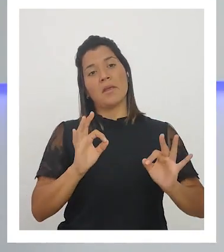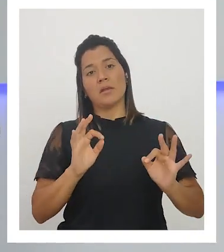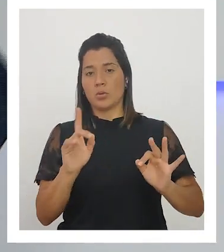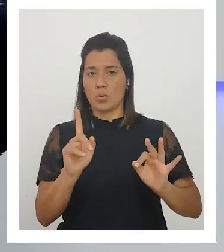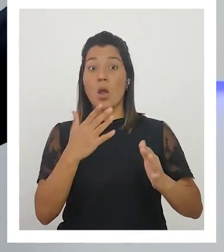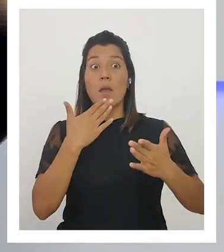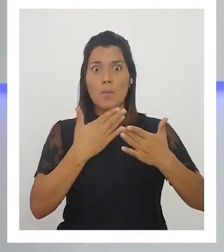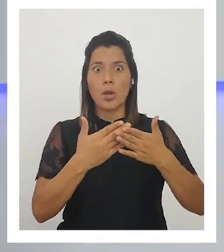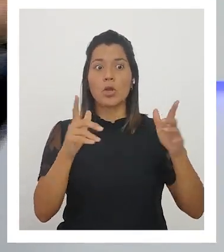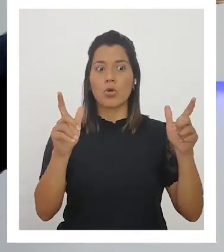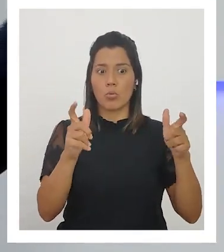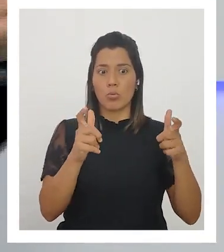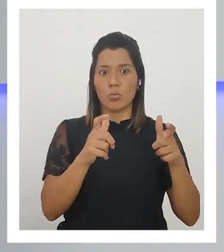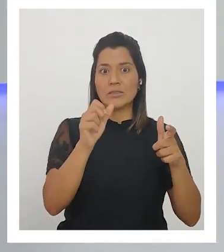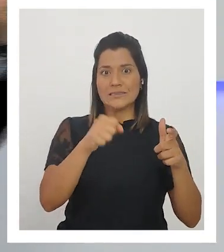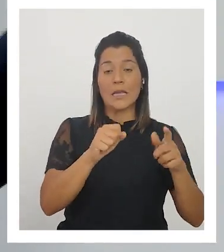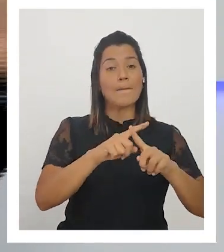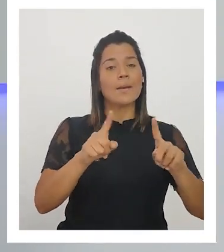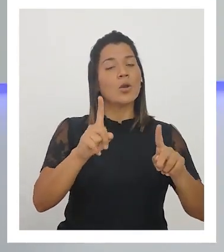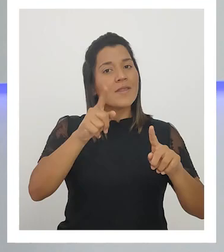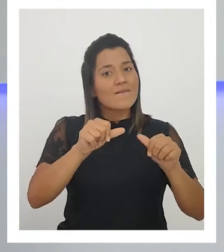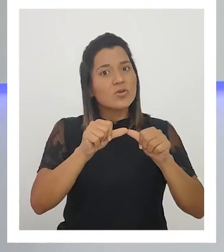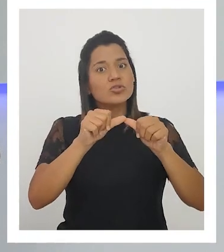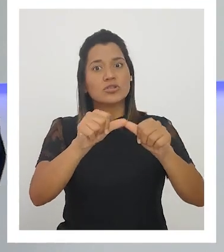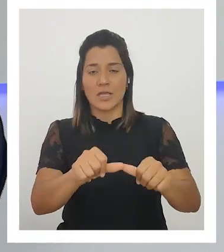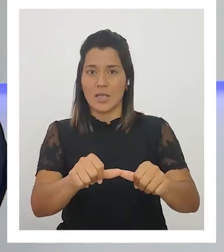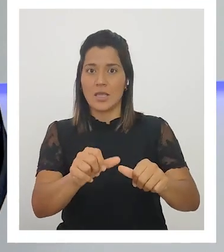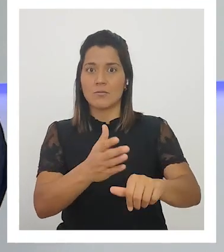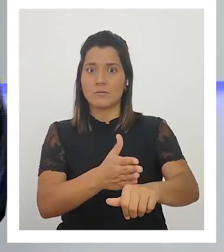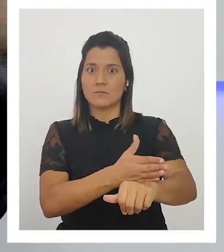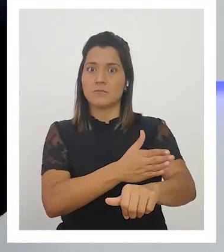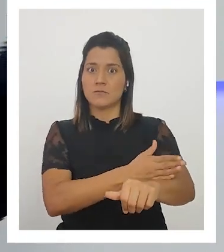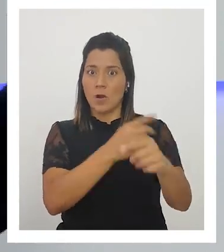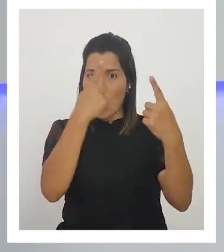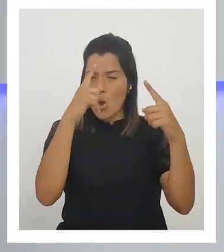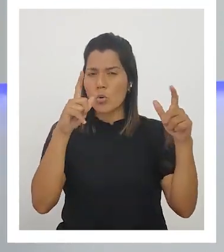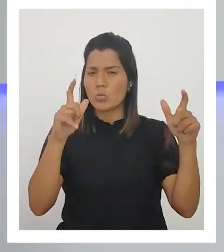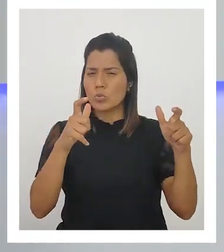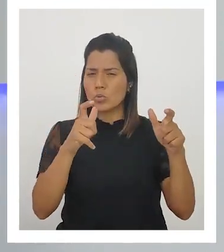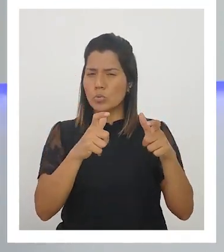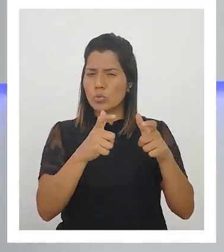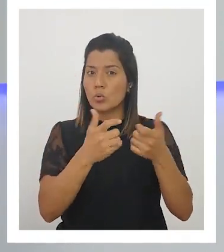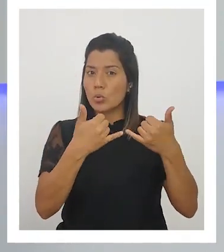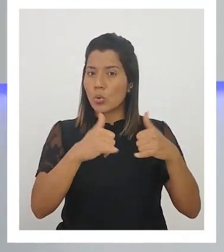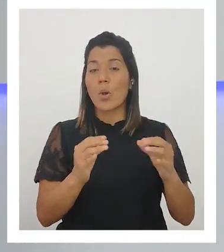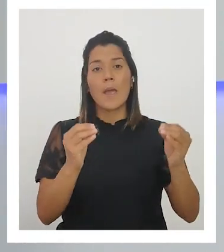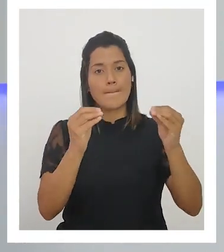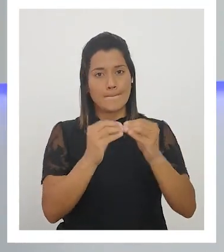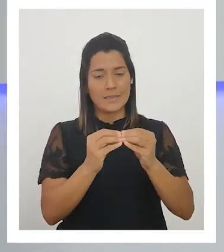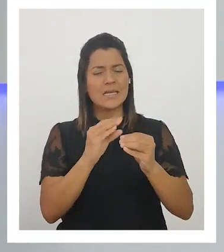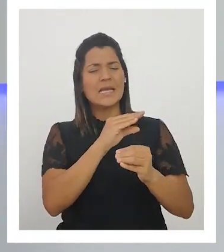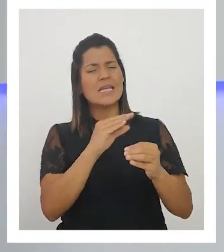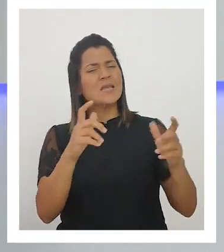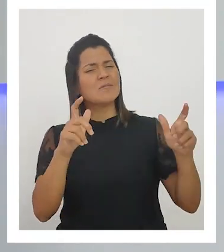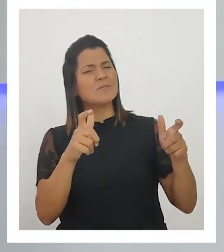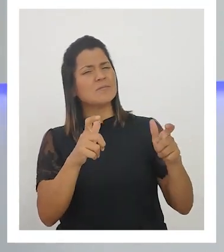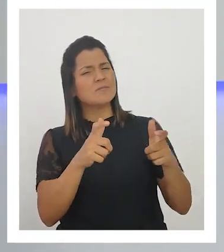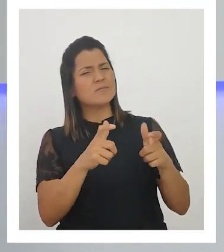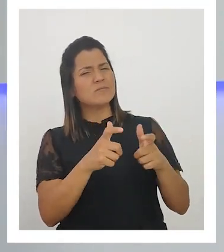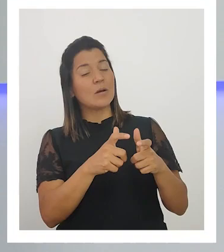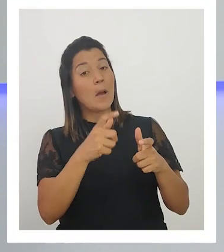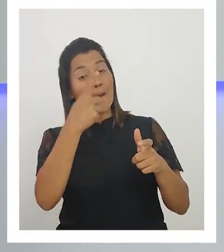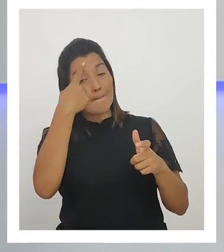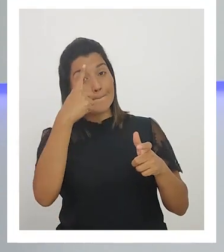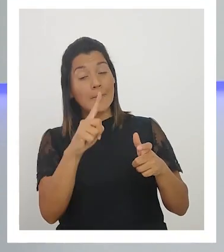el tanto nos sigamos moviendo en esa dirección adecuada de disminuirlo todavía más. Y disminuirlo todavía más para los